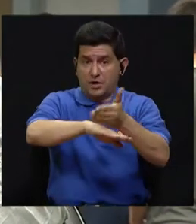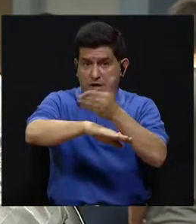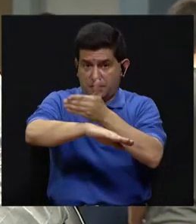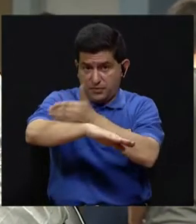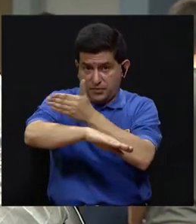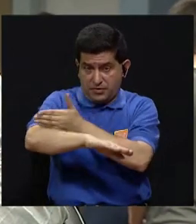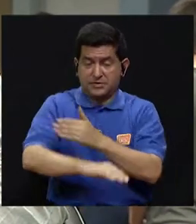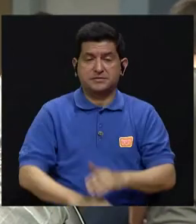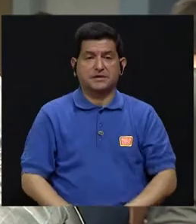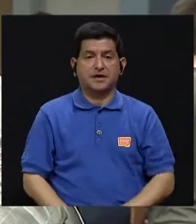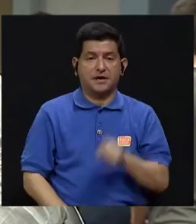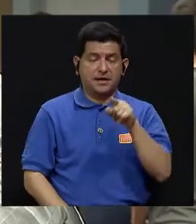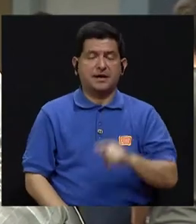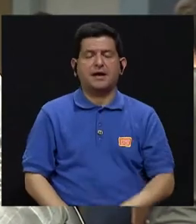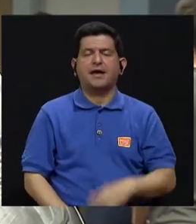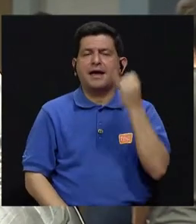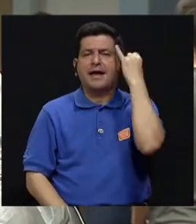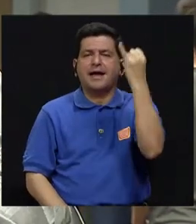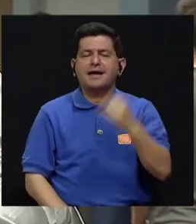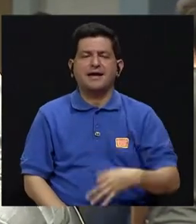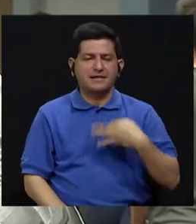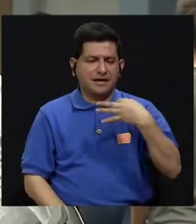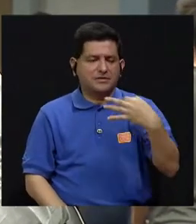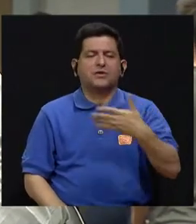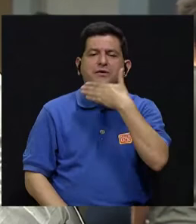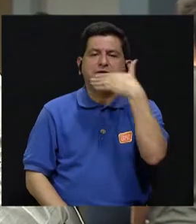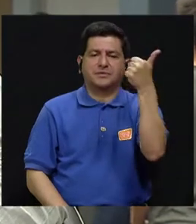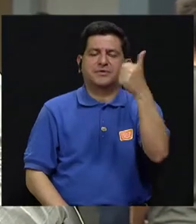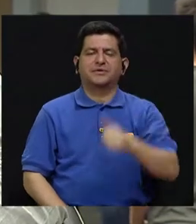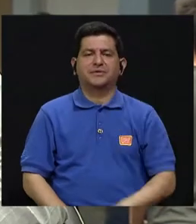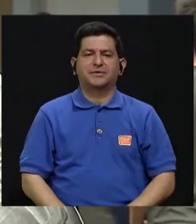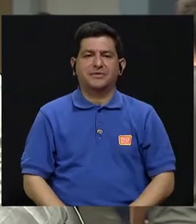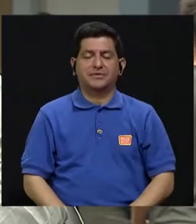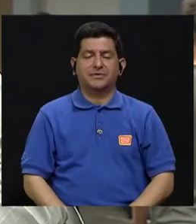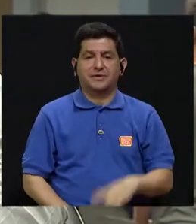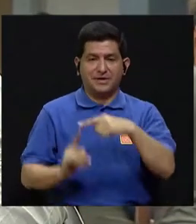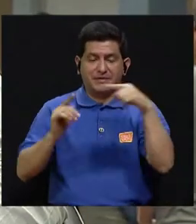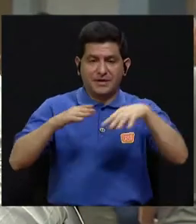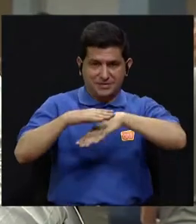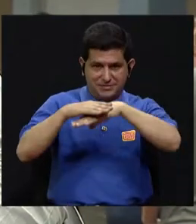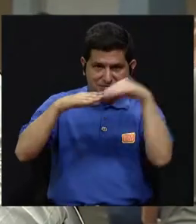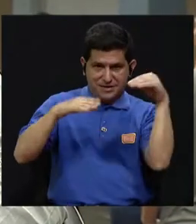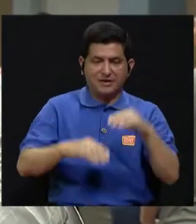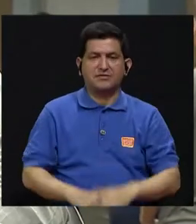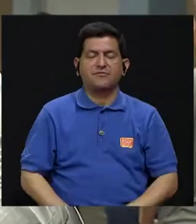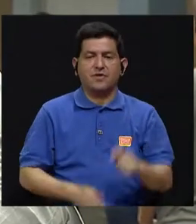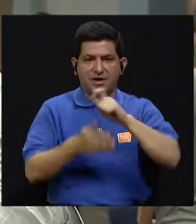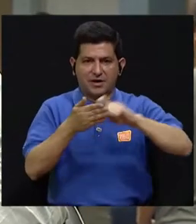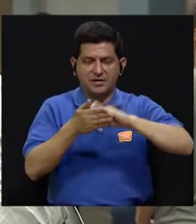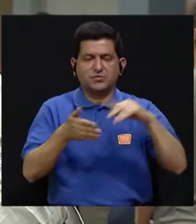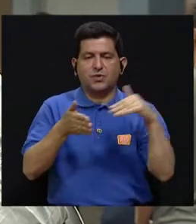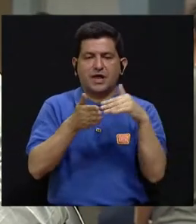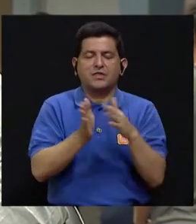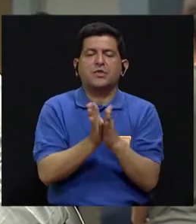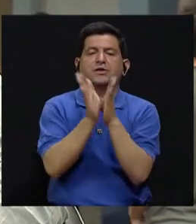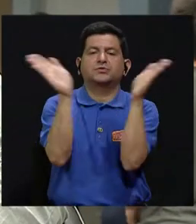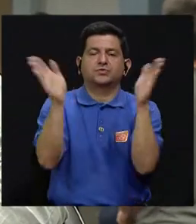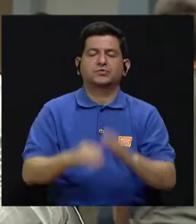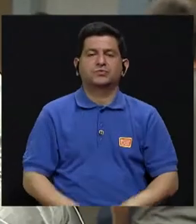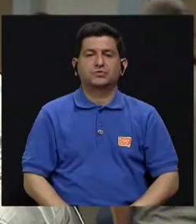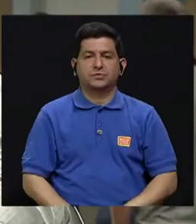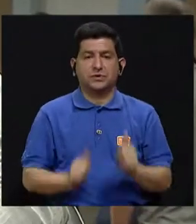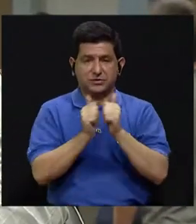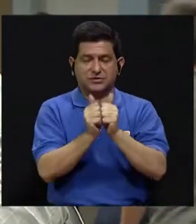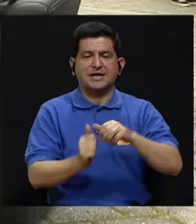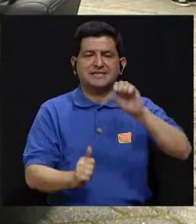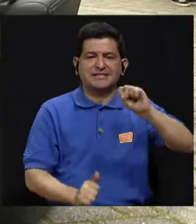crecer en ese espíritu de estar cada día mejor. El día de hoy, desde las afueras de la Escuela de Estudios Generales,